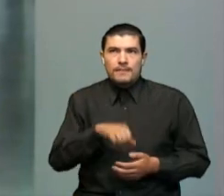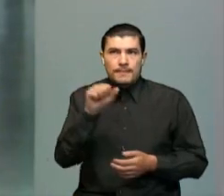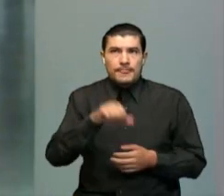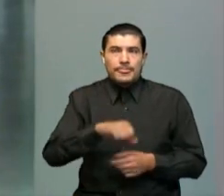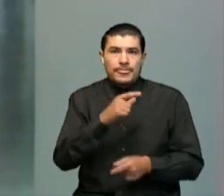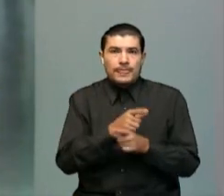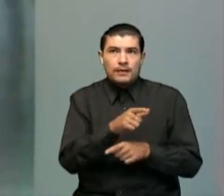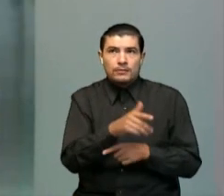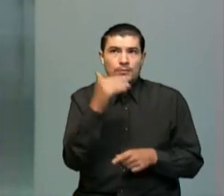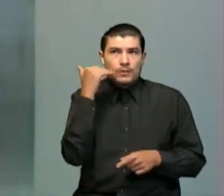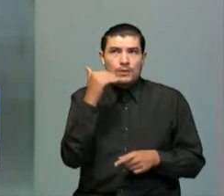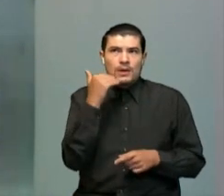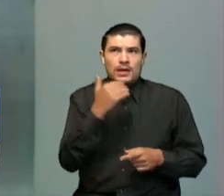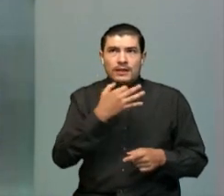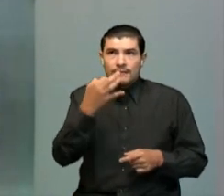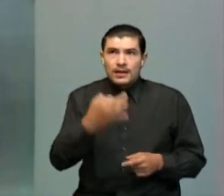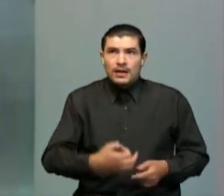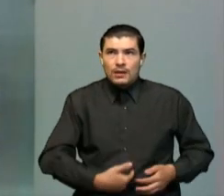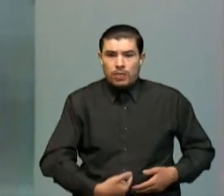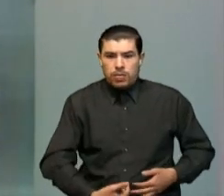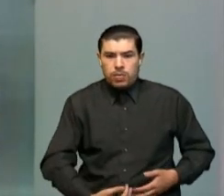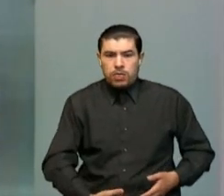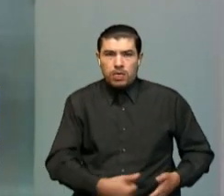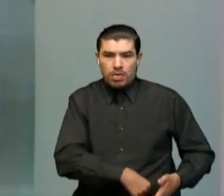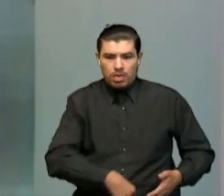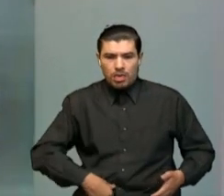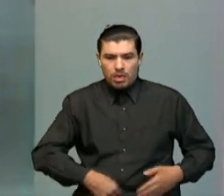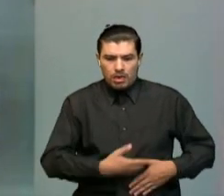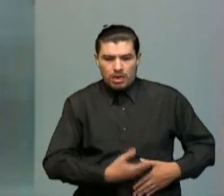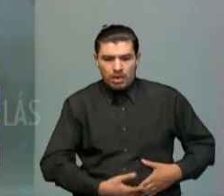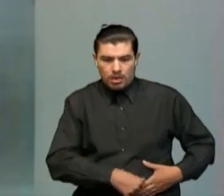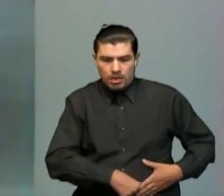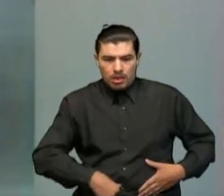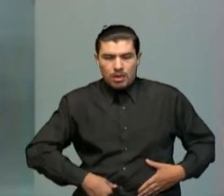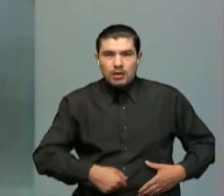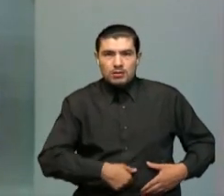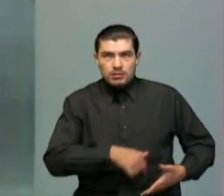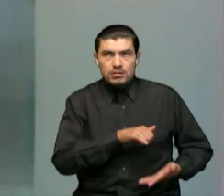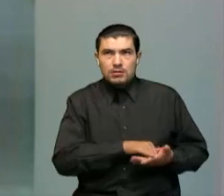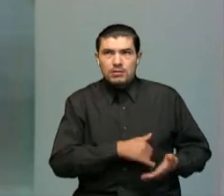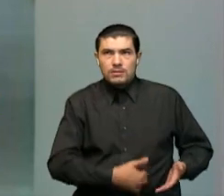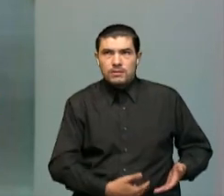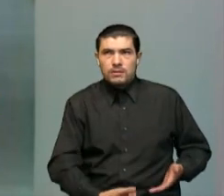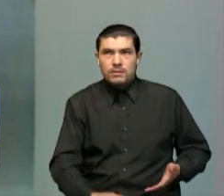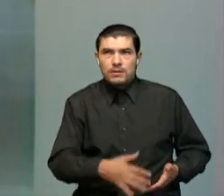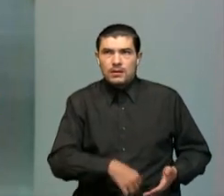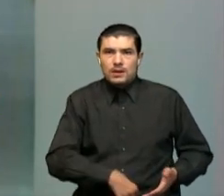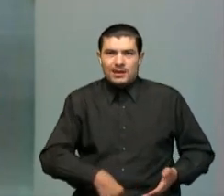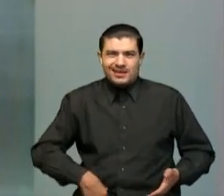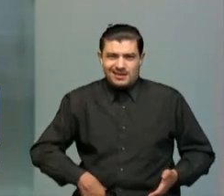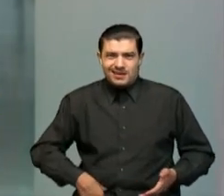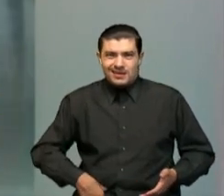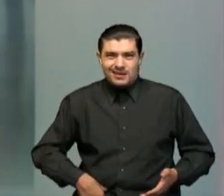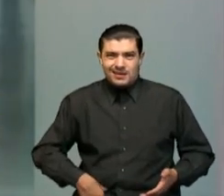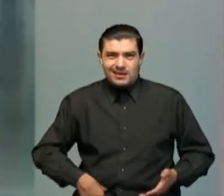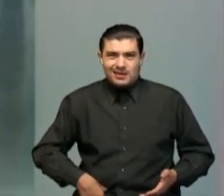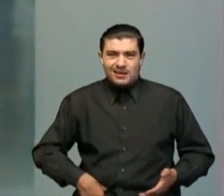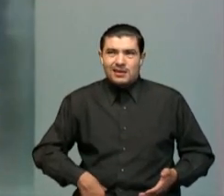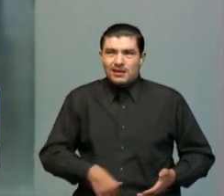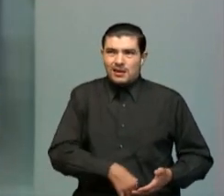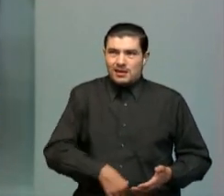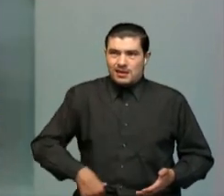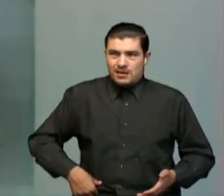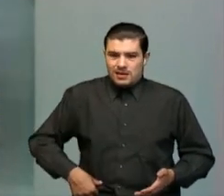o bienestar por un sangrado post quirúrgico de un procedimiento que se le realizó de tipo ginecológico en donde una